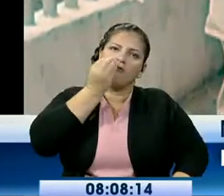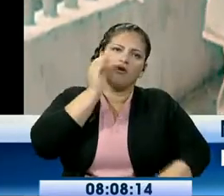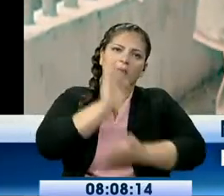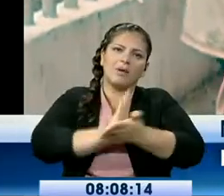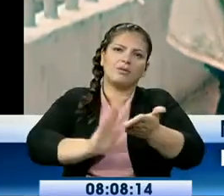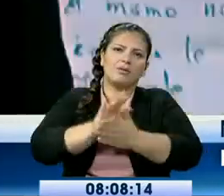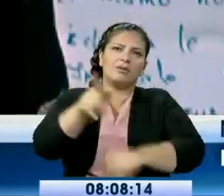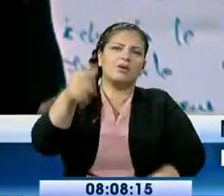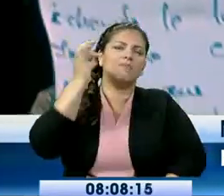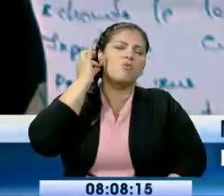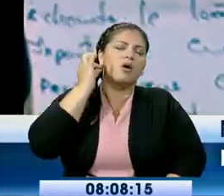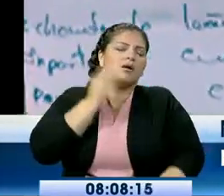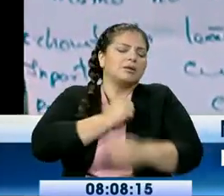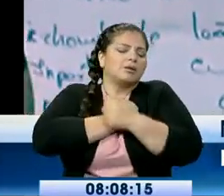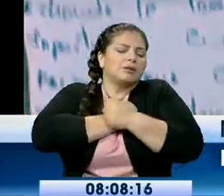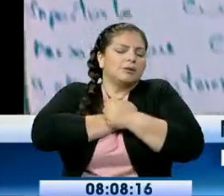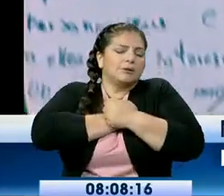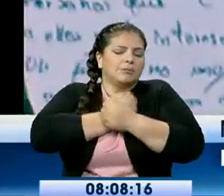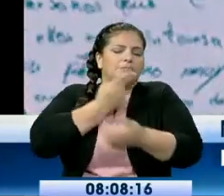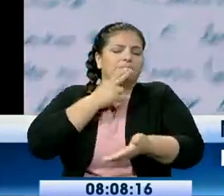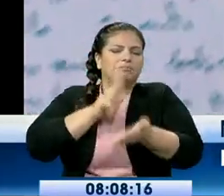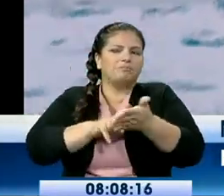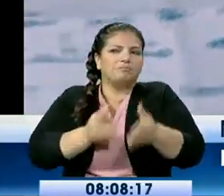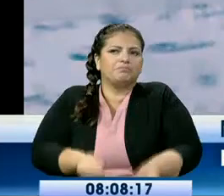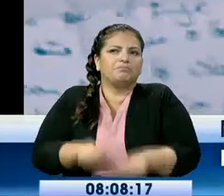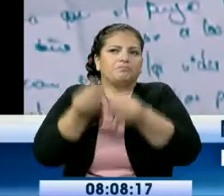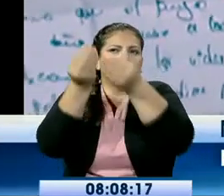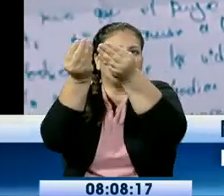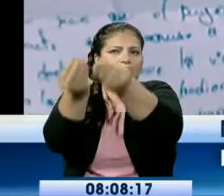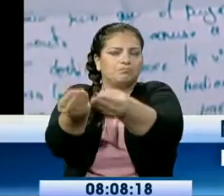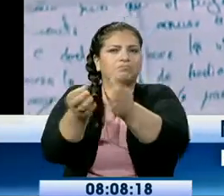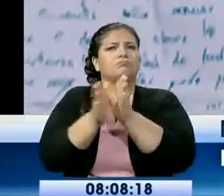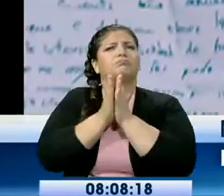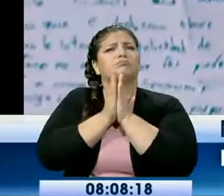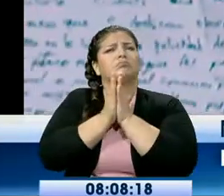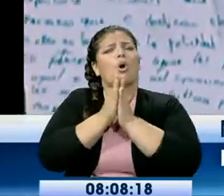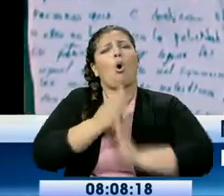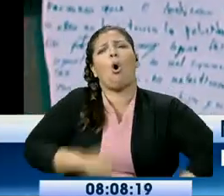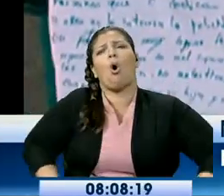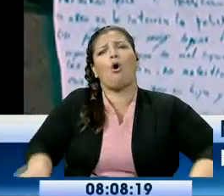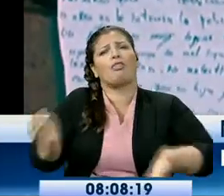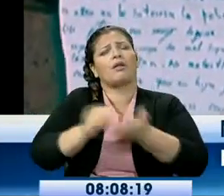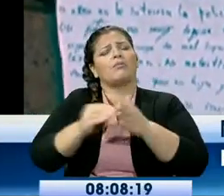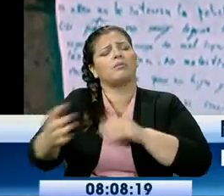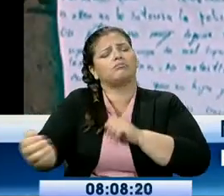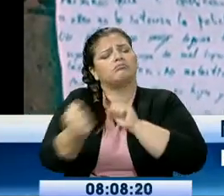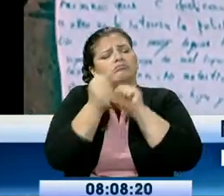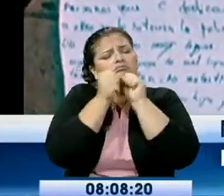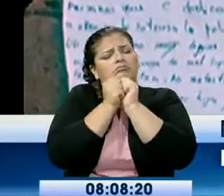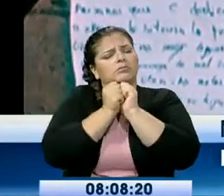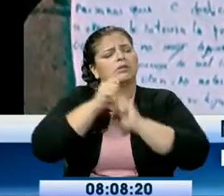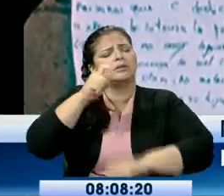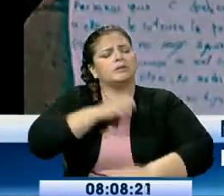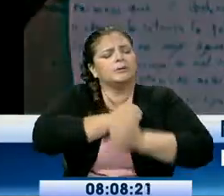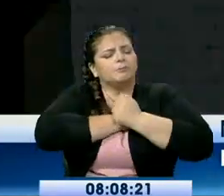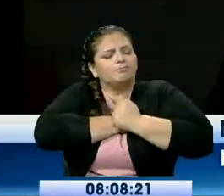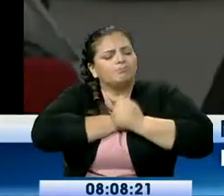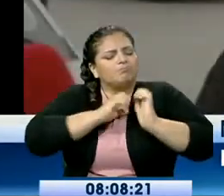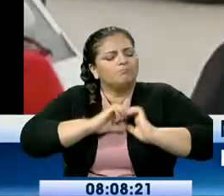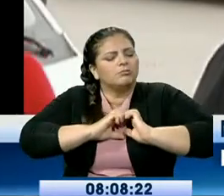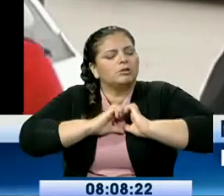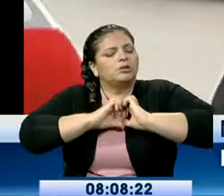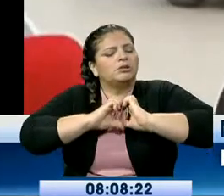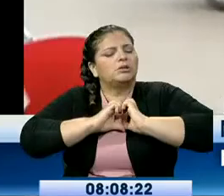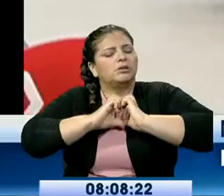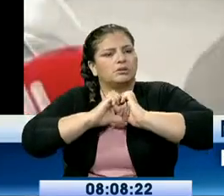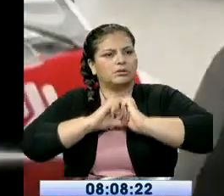en su pantalón que le iba a dejar a su ex conviviente. Él con palabras amor redactadas en esa hoja, quería reconciliarse. Que la